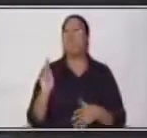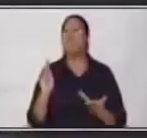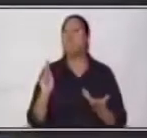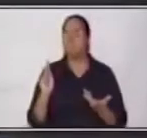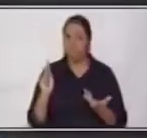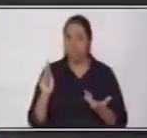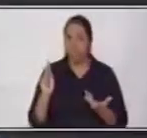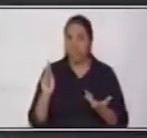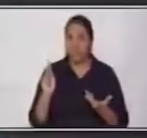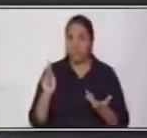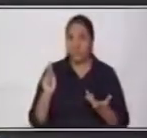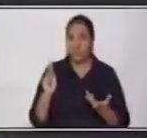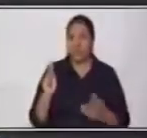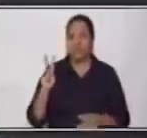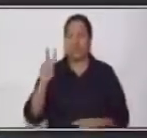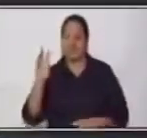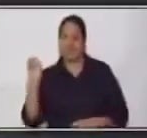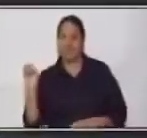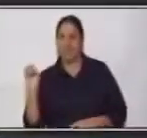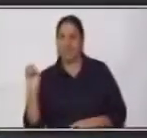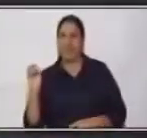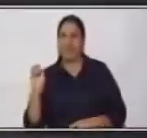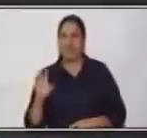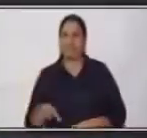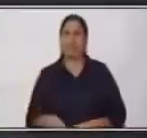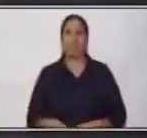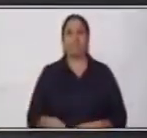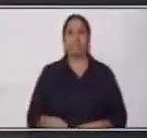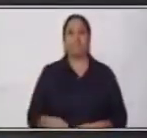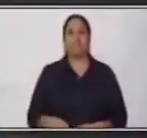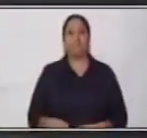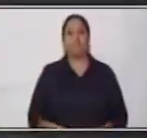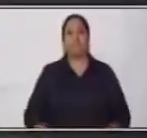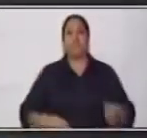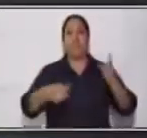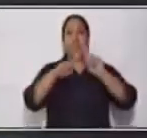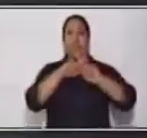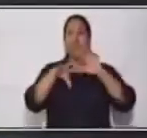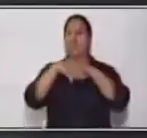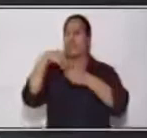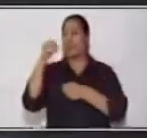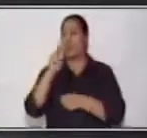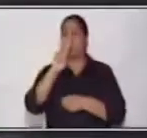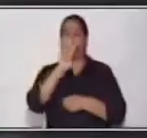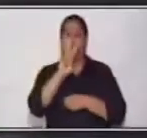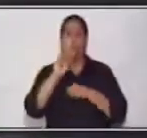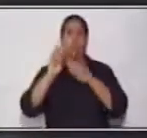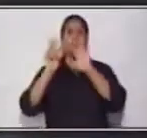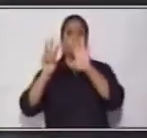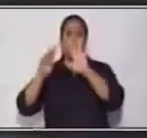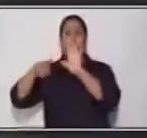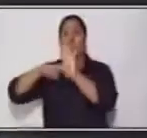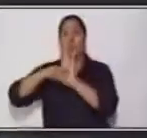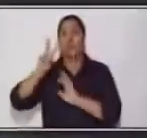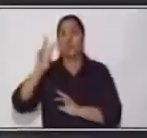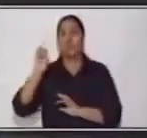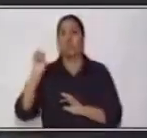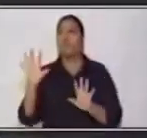será 20. Y hago simplemente mi diferencia, que será 28 menos